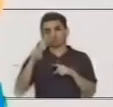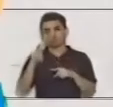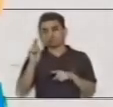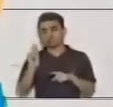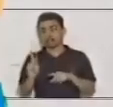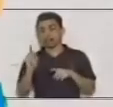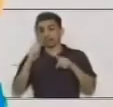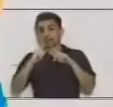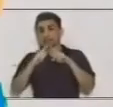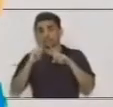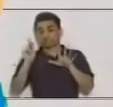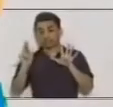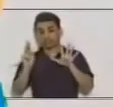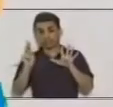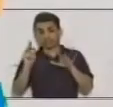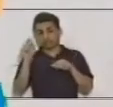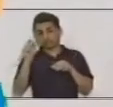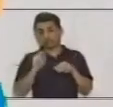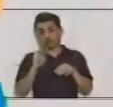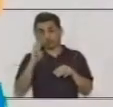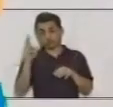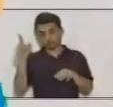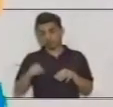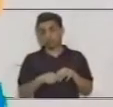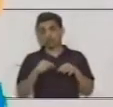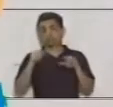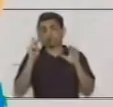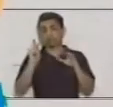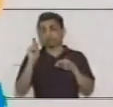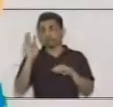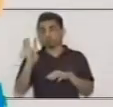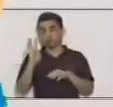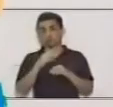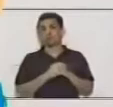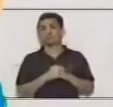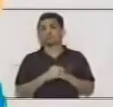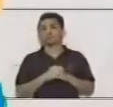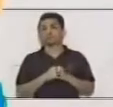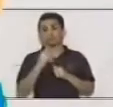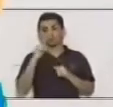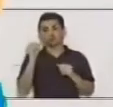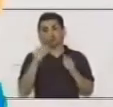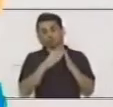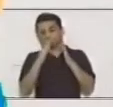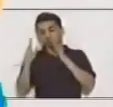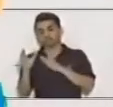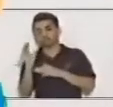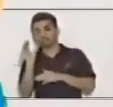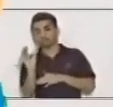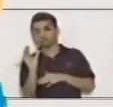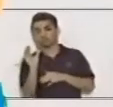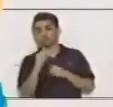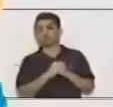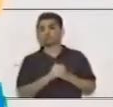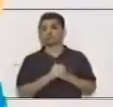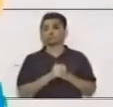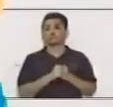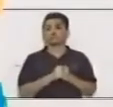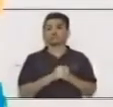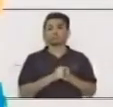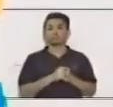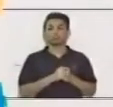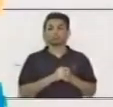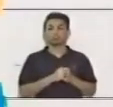Y3, Y4. Muy bien. Sigan ustedes. ¿Cómo sería el siguiente término? Menos dentro de